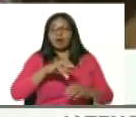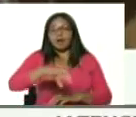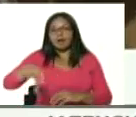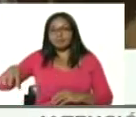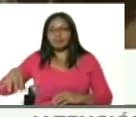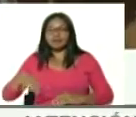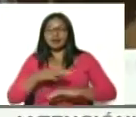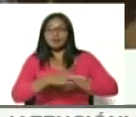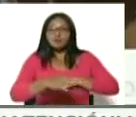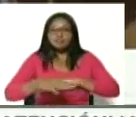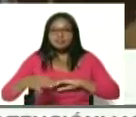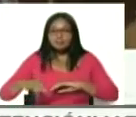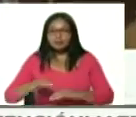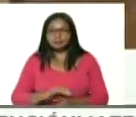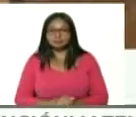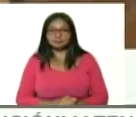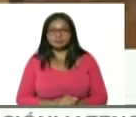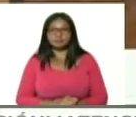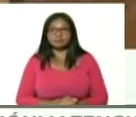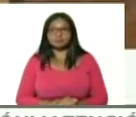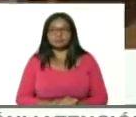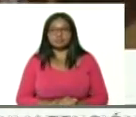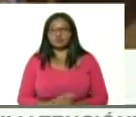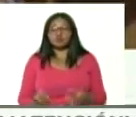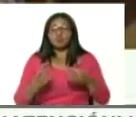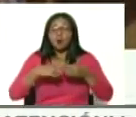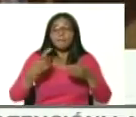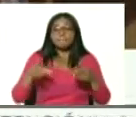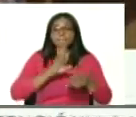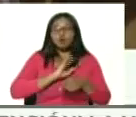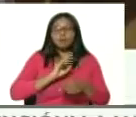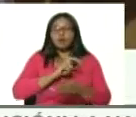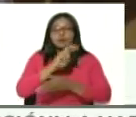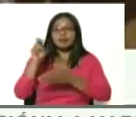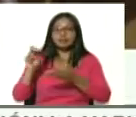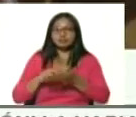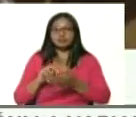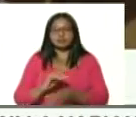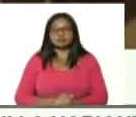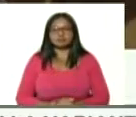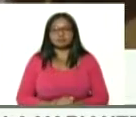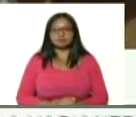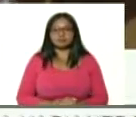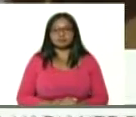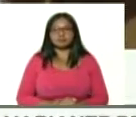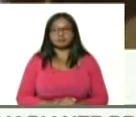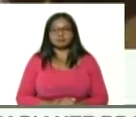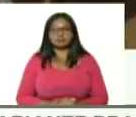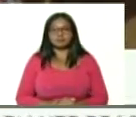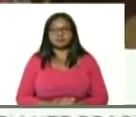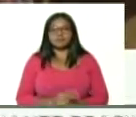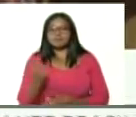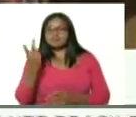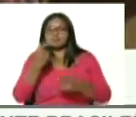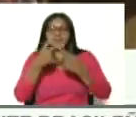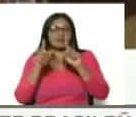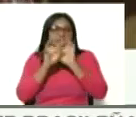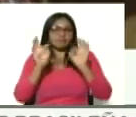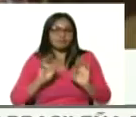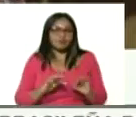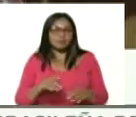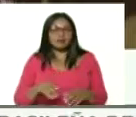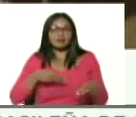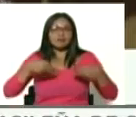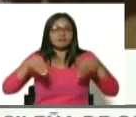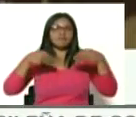municipales. ¿Eso va a ser simultáneo y nacional? Simultáneo y nacional. ¿Por qué vía? Por distintas vías. Las semanas que sean